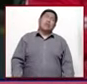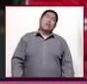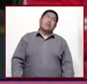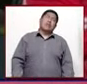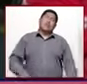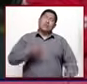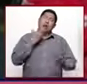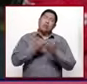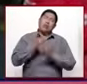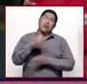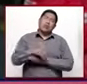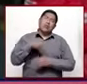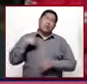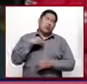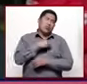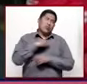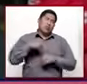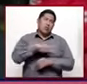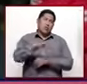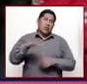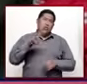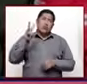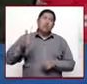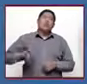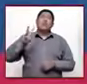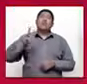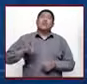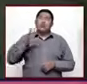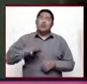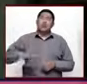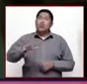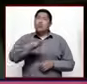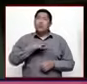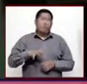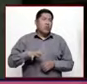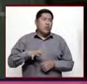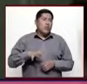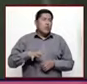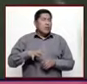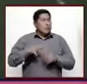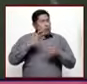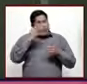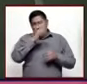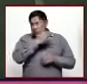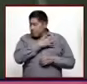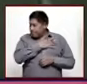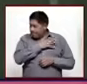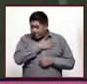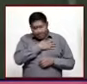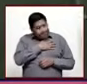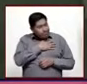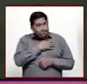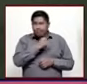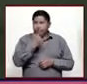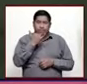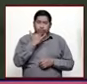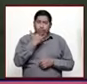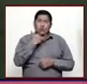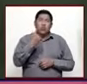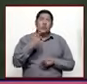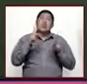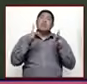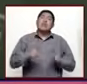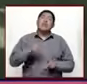Buenas noches, en estos momentos nos encontramos en el municipio de Guarnes, lugar donde se ha registrado este lamentable hecho, donde una persona